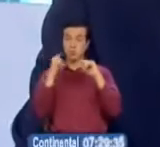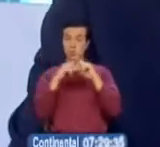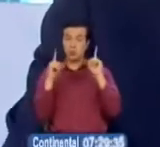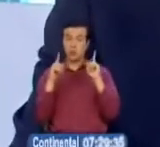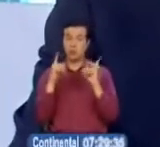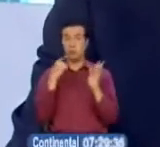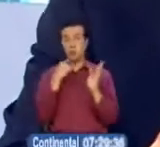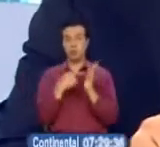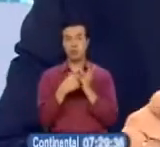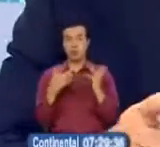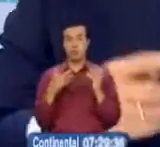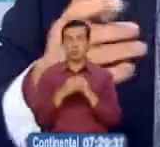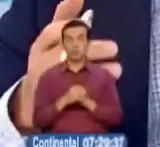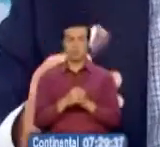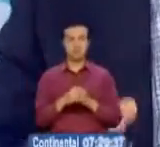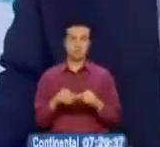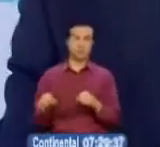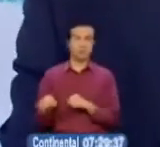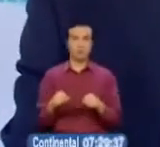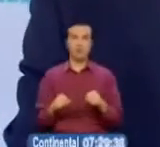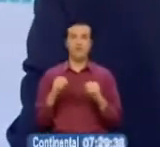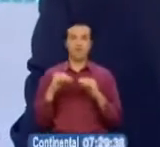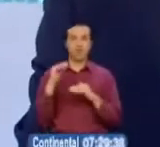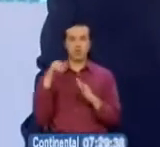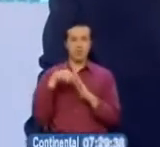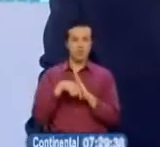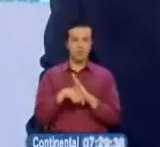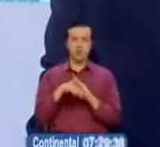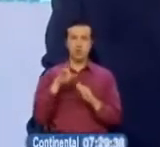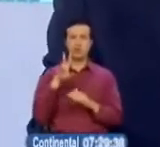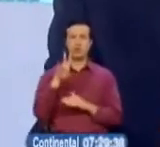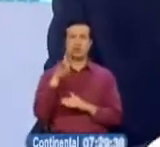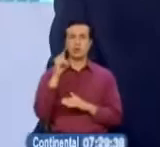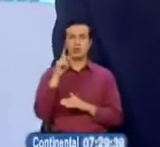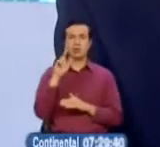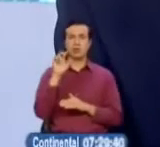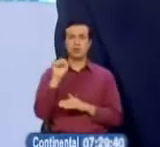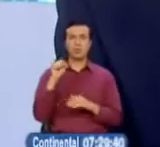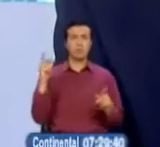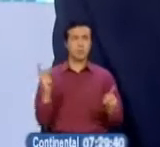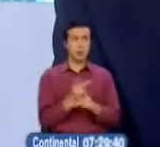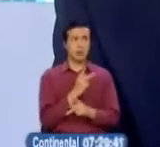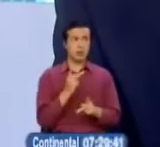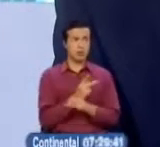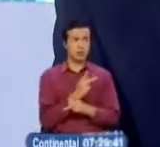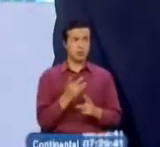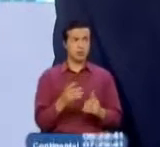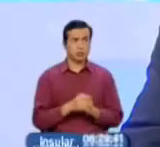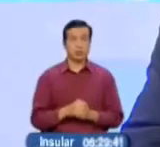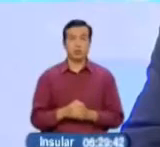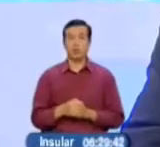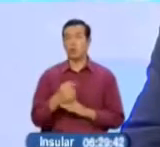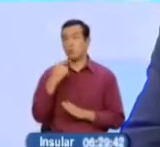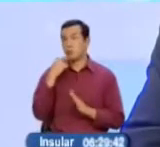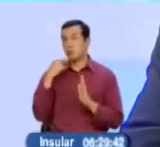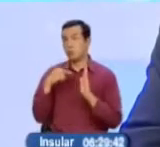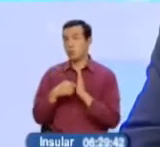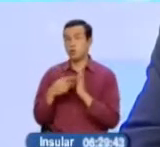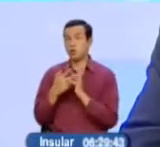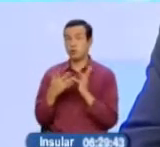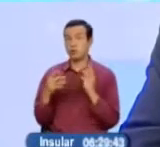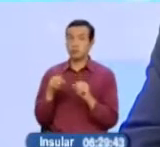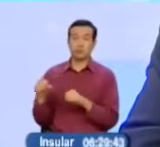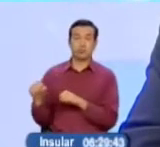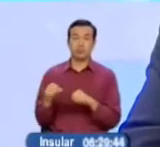hubiera sucedido en términos de una magnitud más alta con la misma profundidad de 7 kilómetros, hubiera sido de alto riesgo entonces. Si esto hubiese sucedido, por ejemplo,